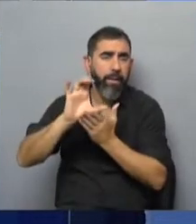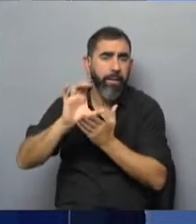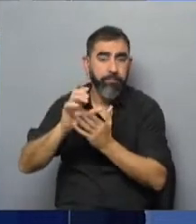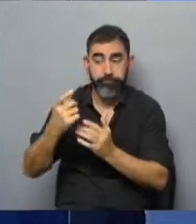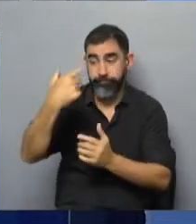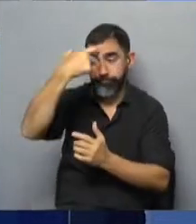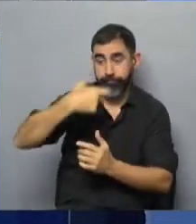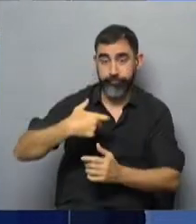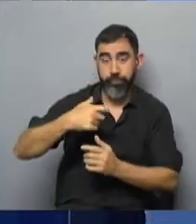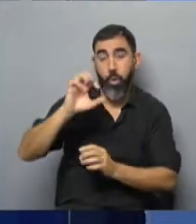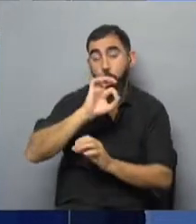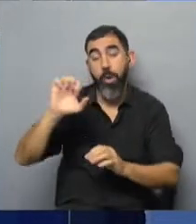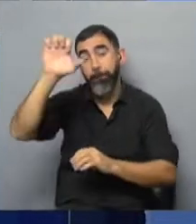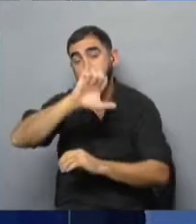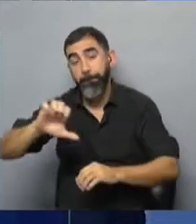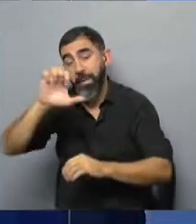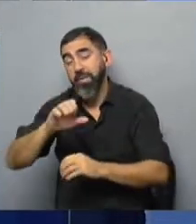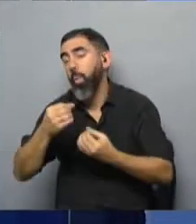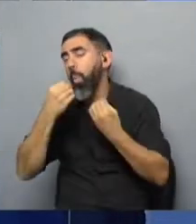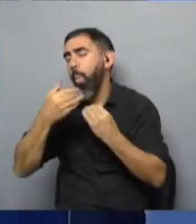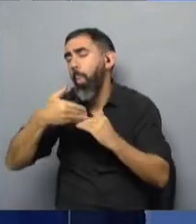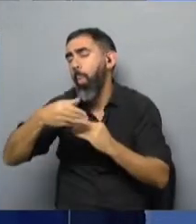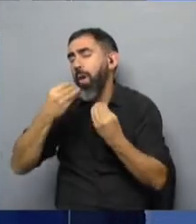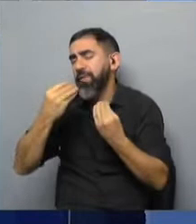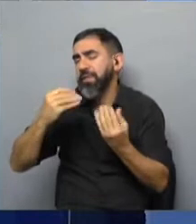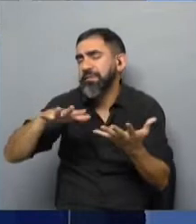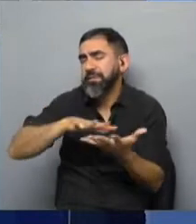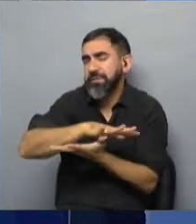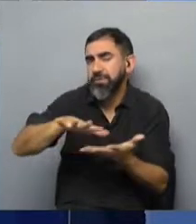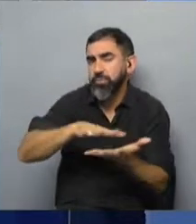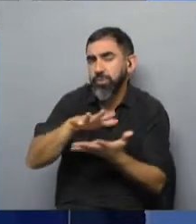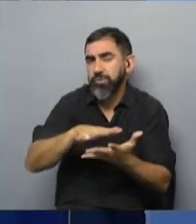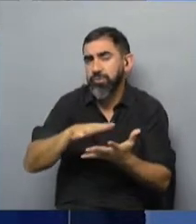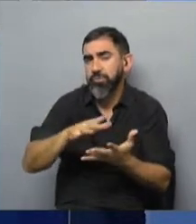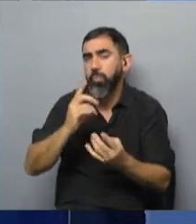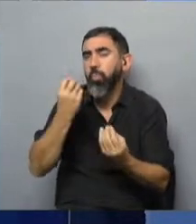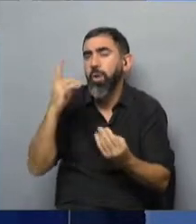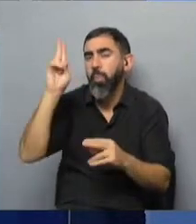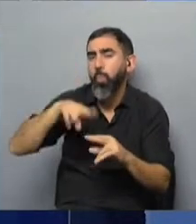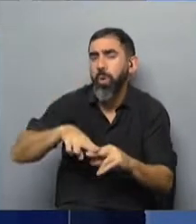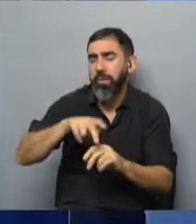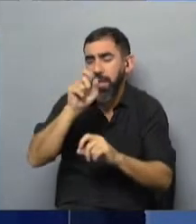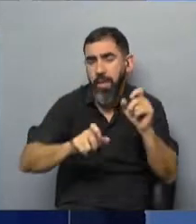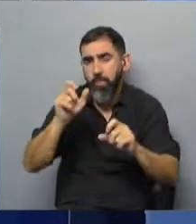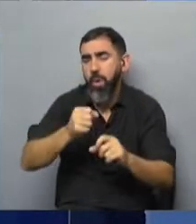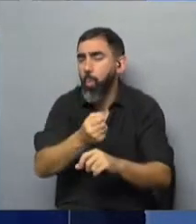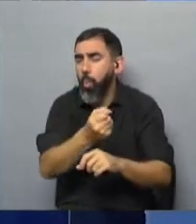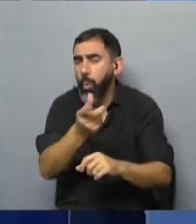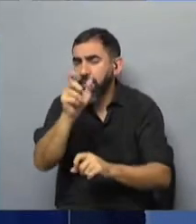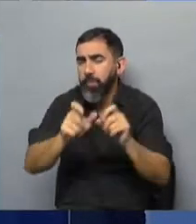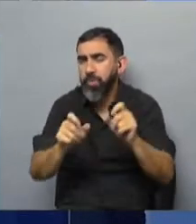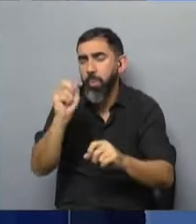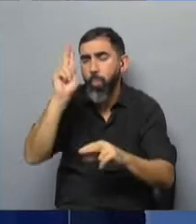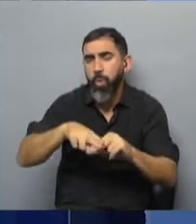favor de las empresas, cuál es la condición que derivó en el fallecimiento de los pacientes, cuántos fueron, fallecieron por